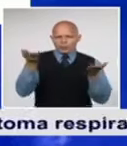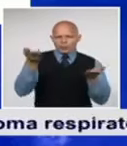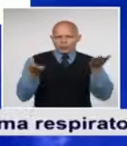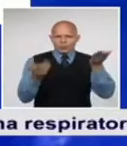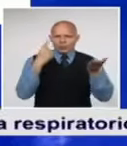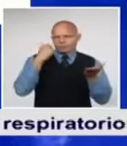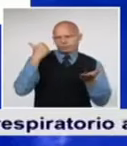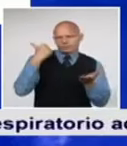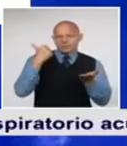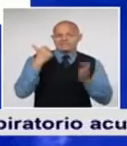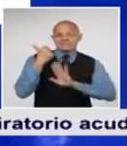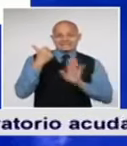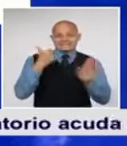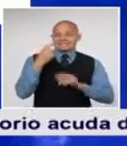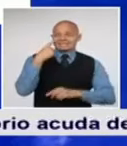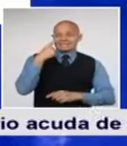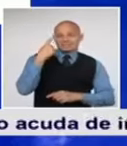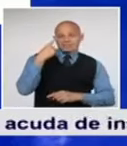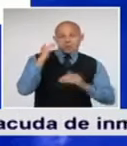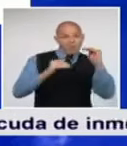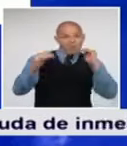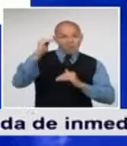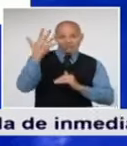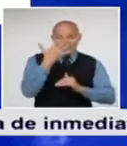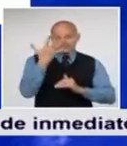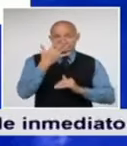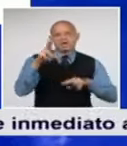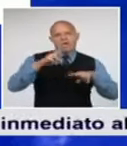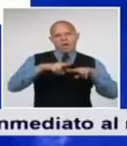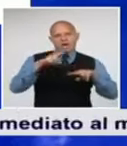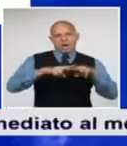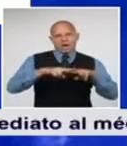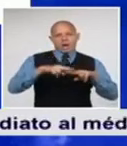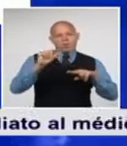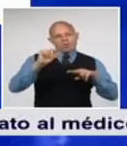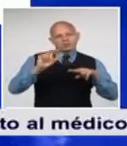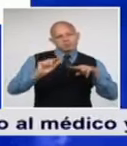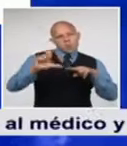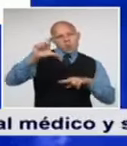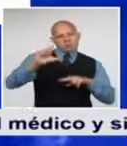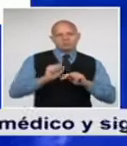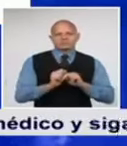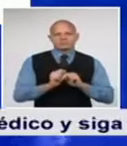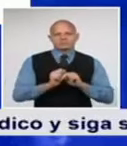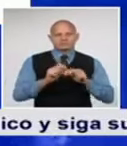443, superior a la del día de ayer. Matanzas con